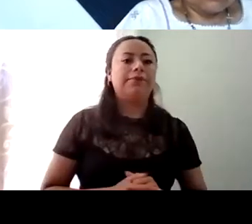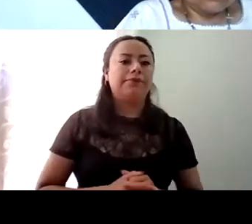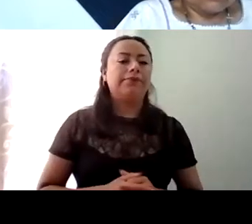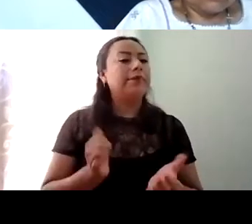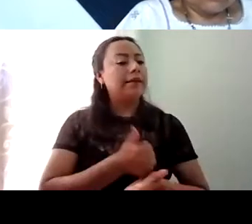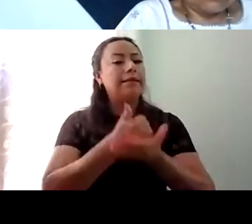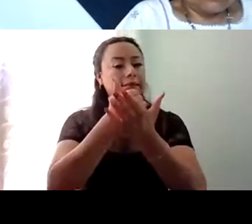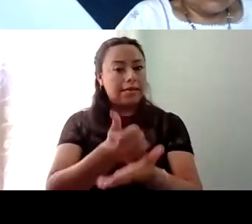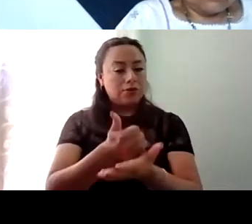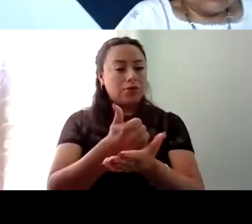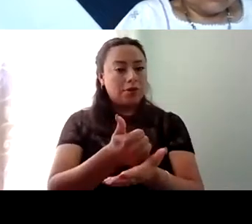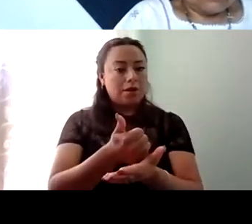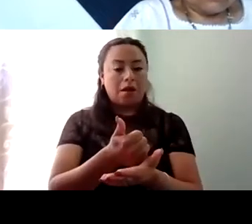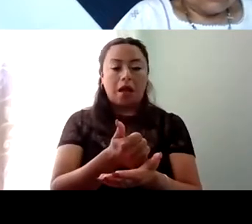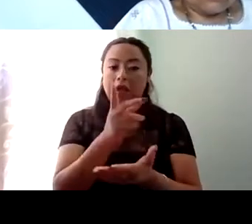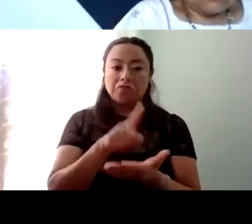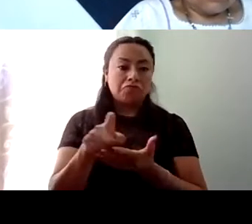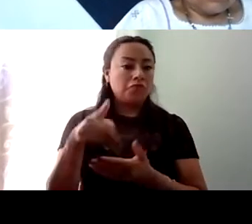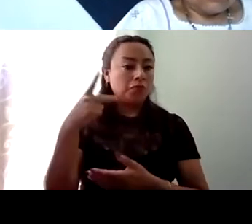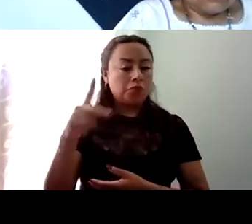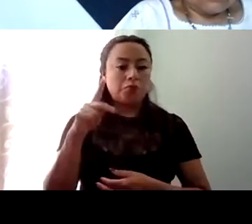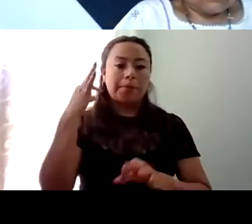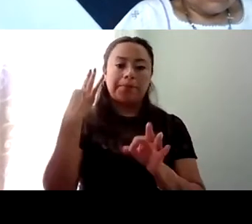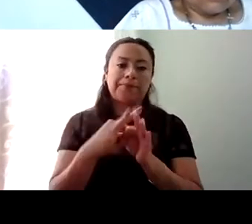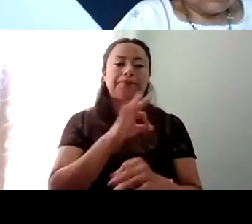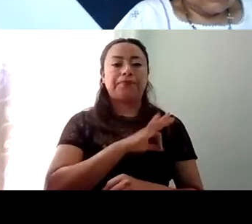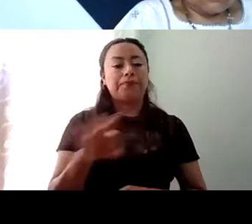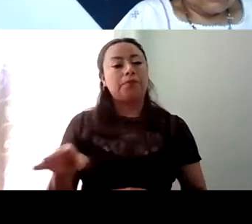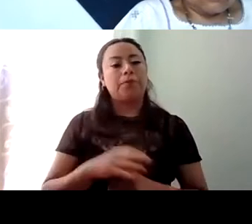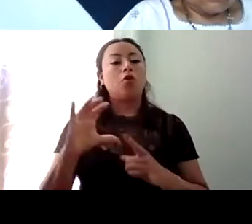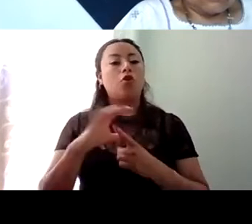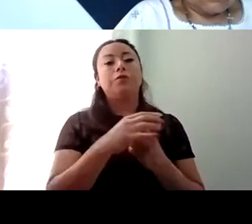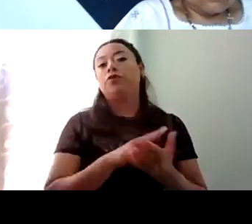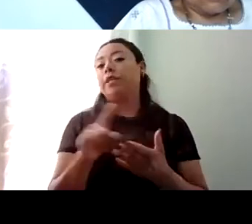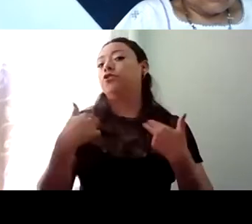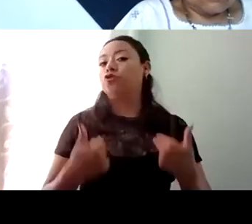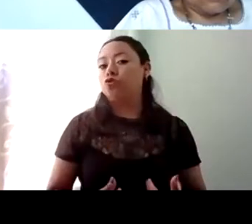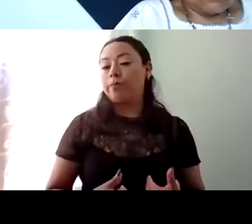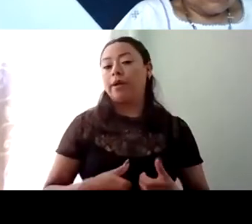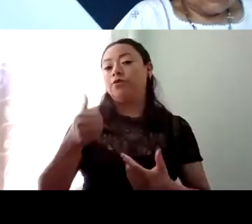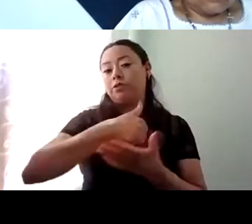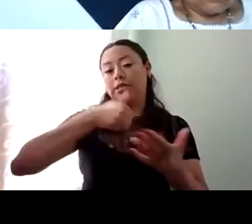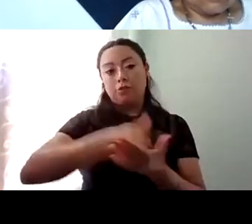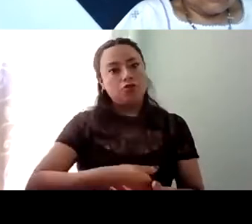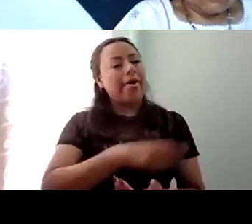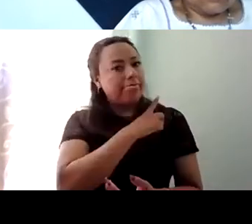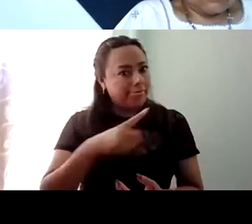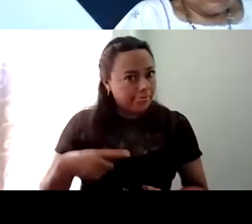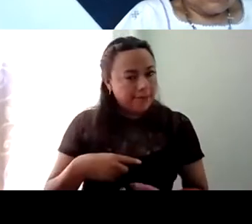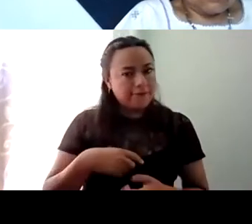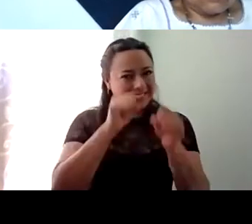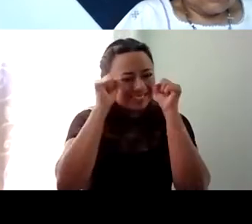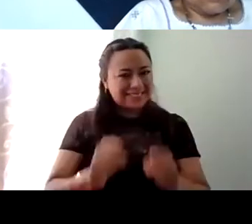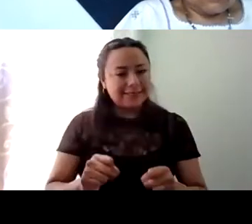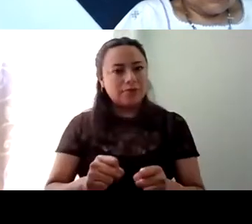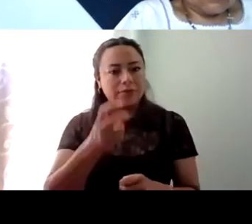sus derechos. La Comisión de Derechos Humanos de la ciudad debe de cerciorarse de que esta legislación